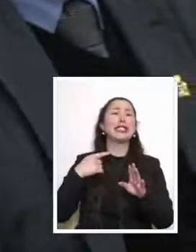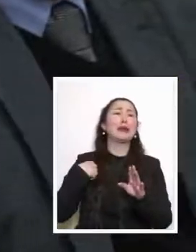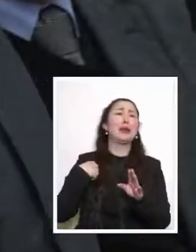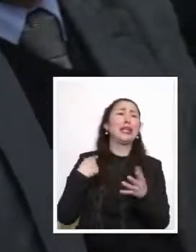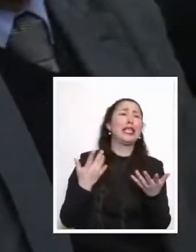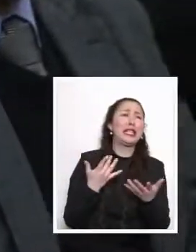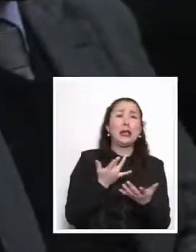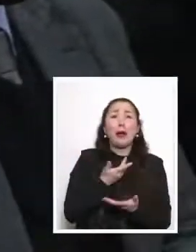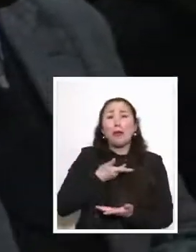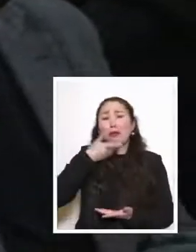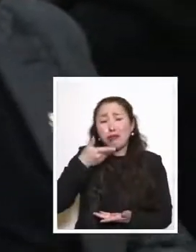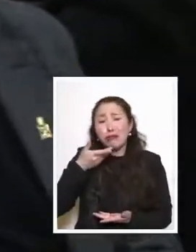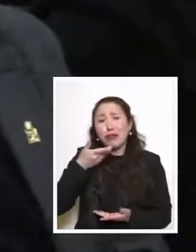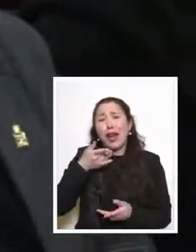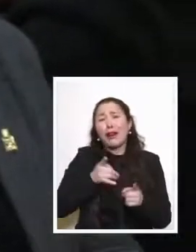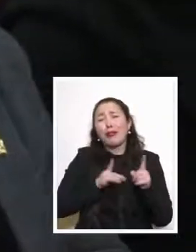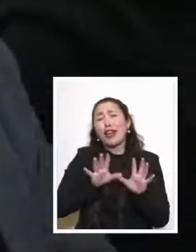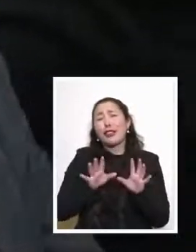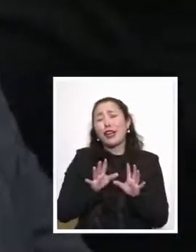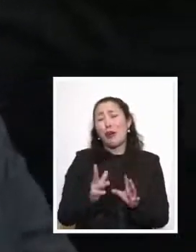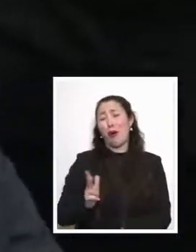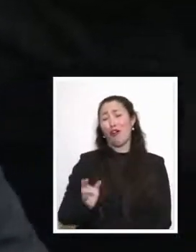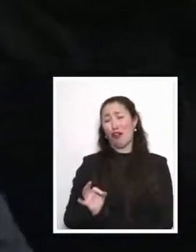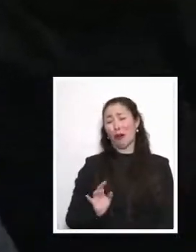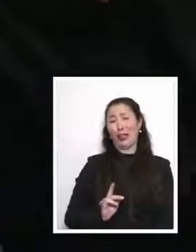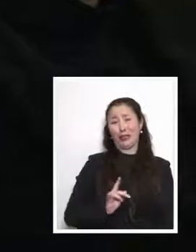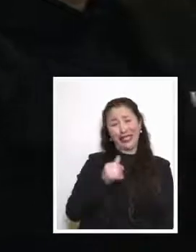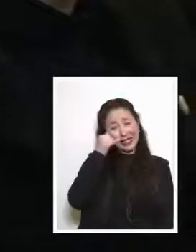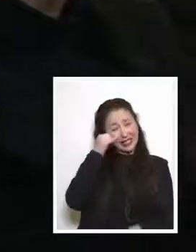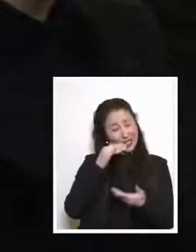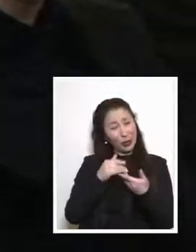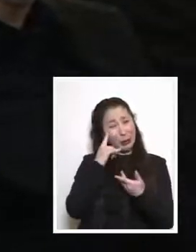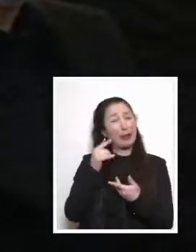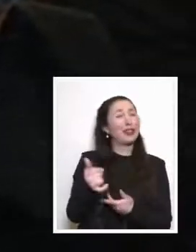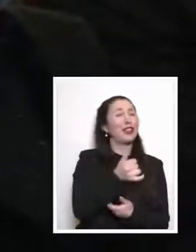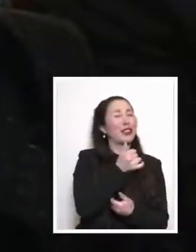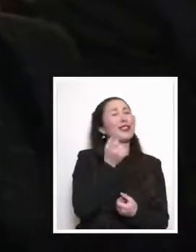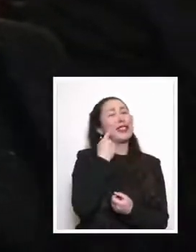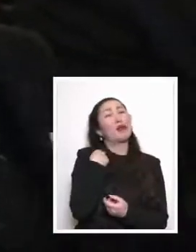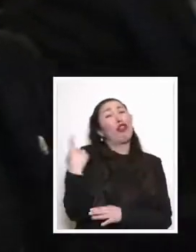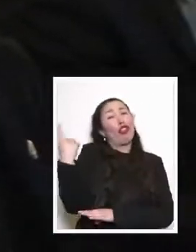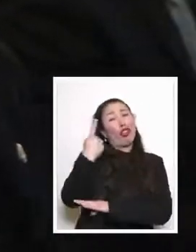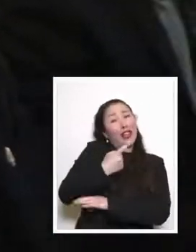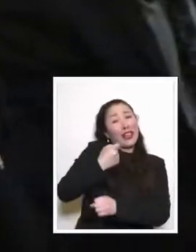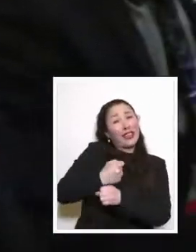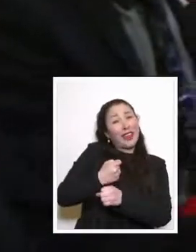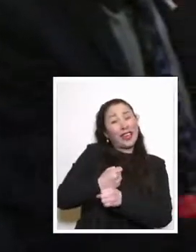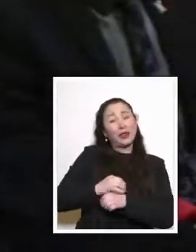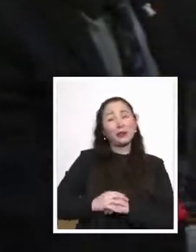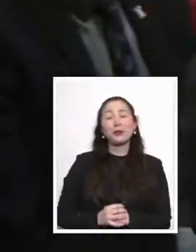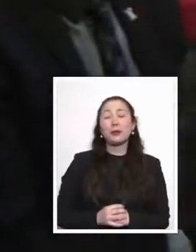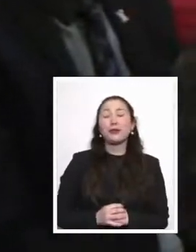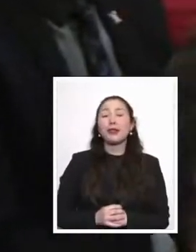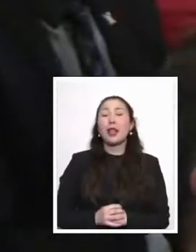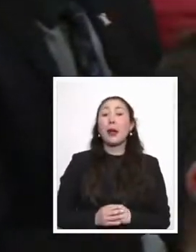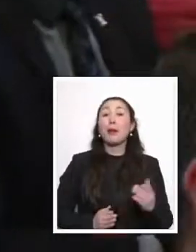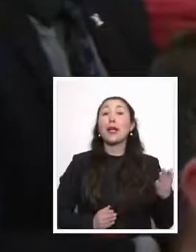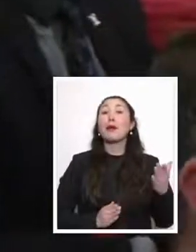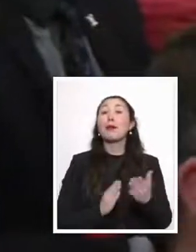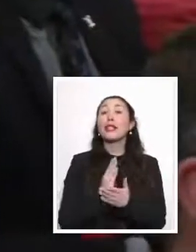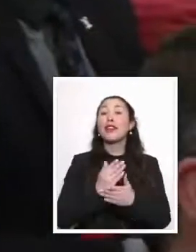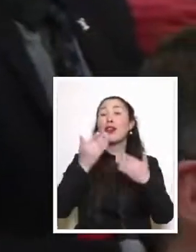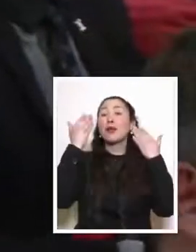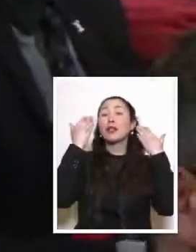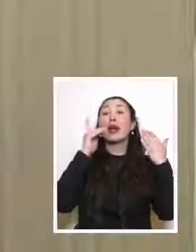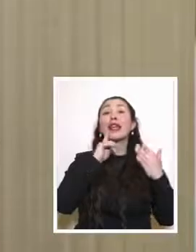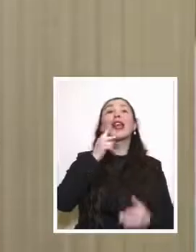salir algún furcio, pero se entiende, ¿no? Nos entendemos entre todos. Bueno, para comenzar, vamos a saludar con un aplauso además a la